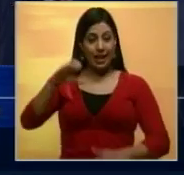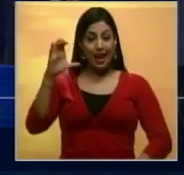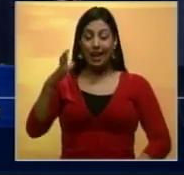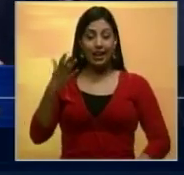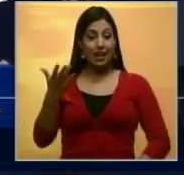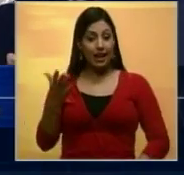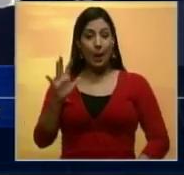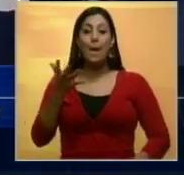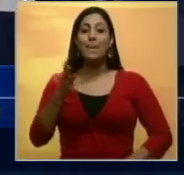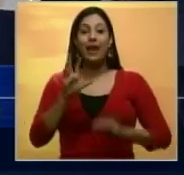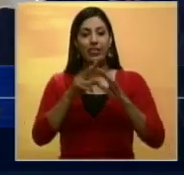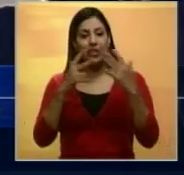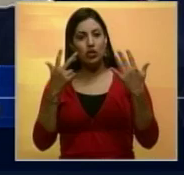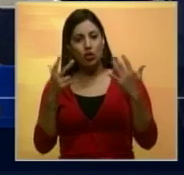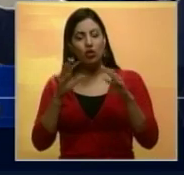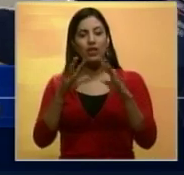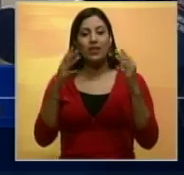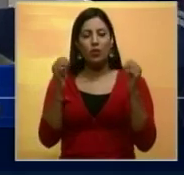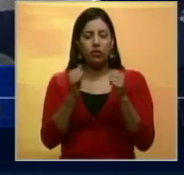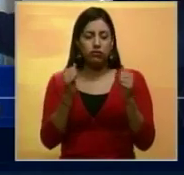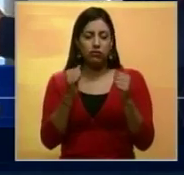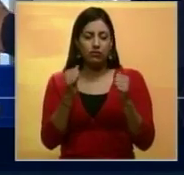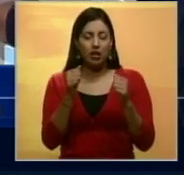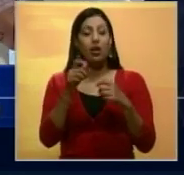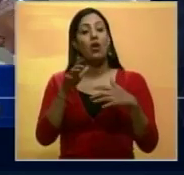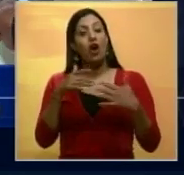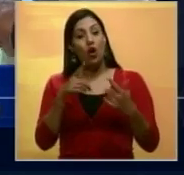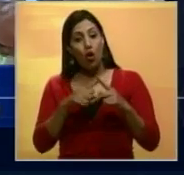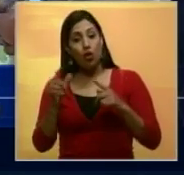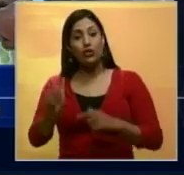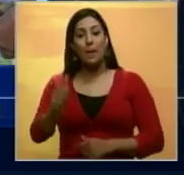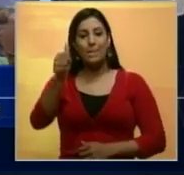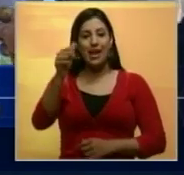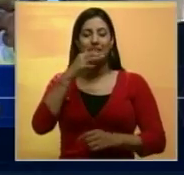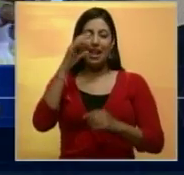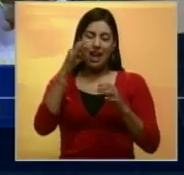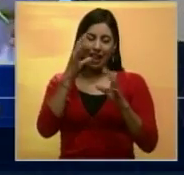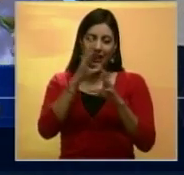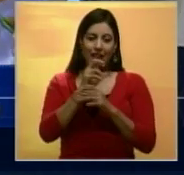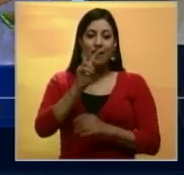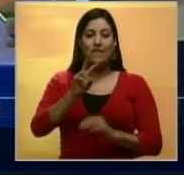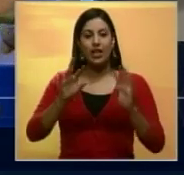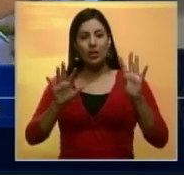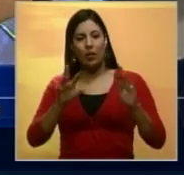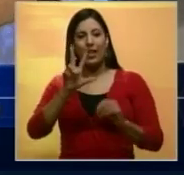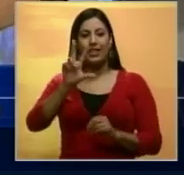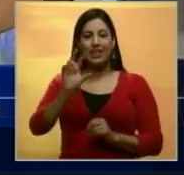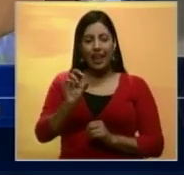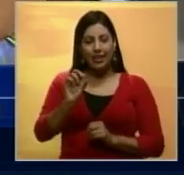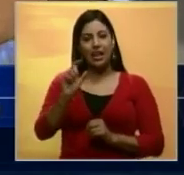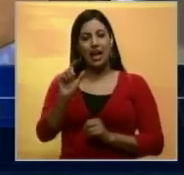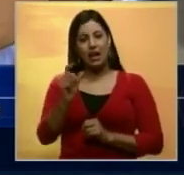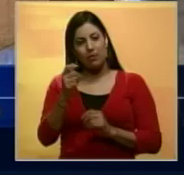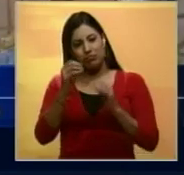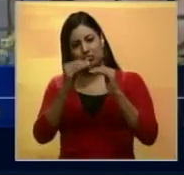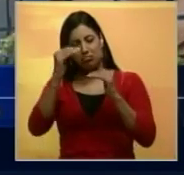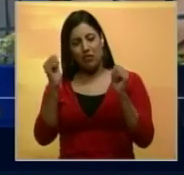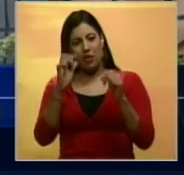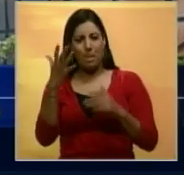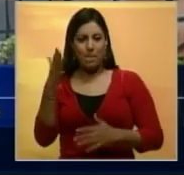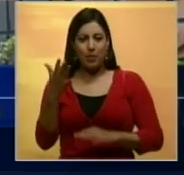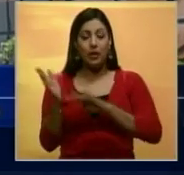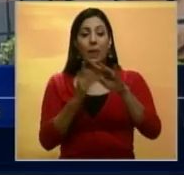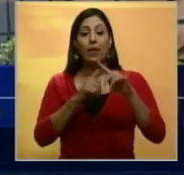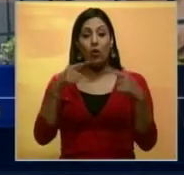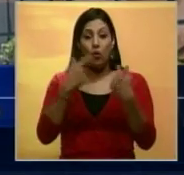Caracas está oscilando entre 18 y 19 grados centígrados y unas máximas en horas de la tarde entre 29 y 30 grados centígrados. Desde